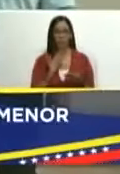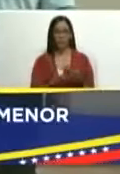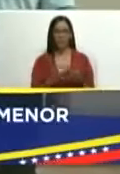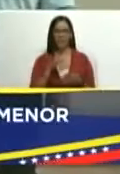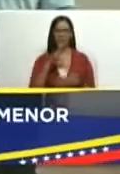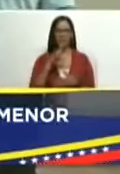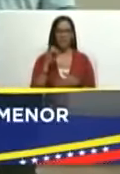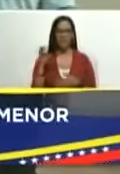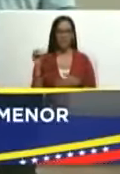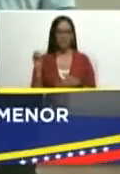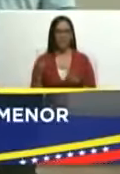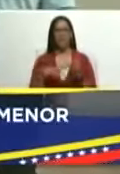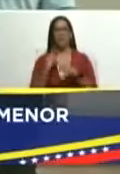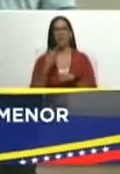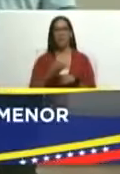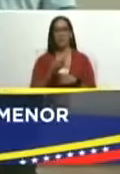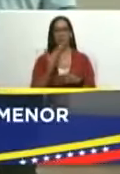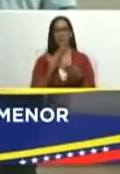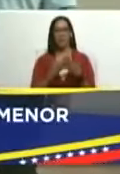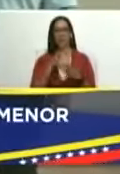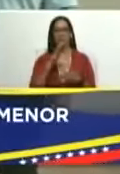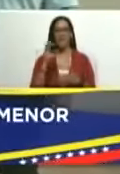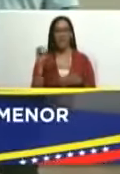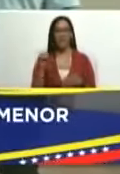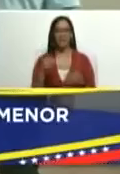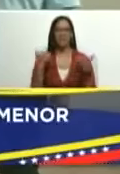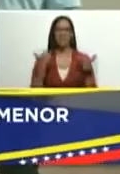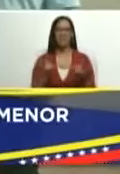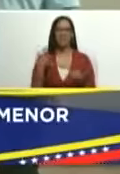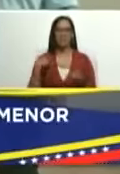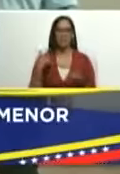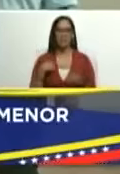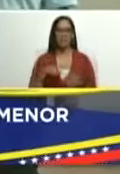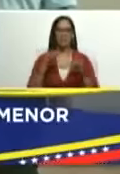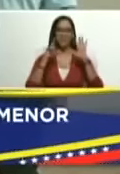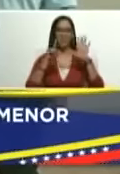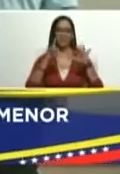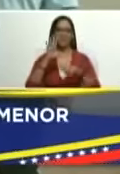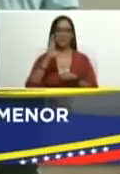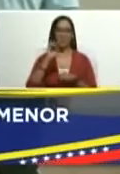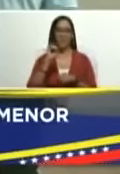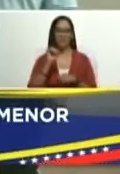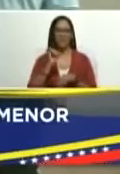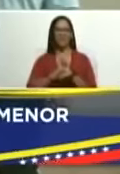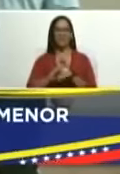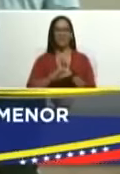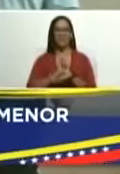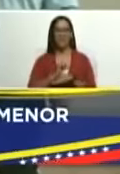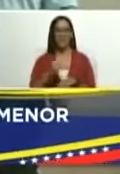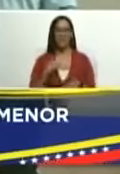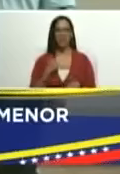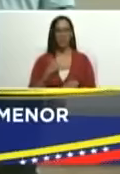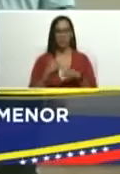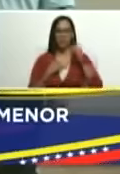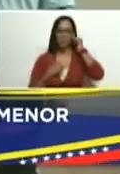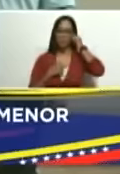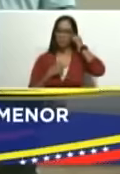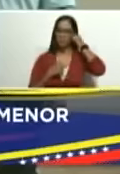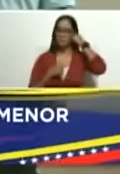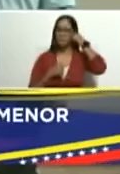300, después pidió 500 y ya llegamos a 750 iglesias católicas, presidente. Eso es